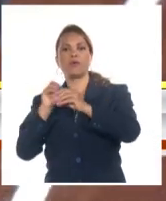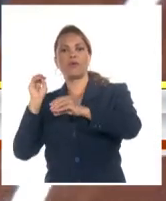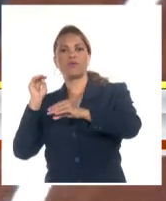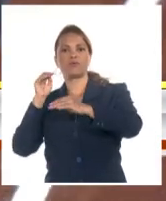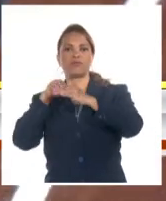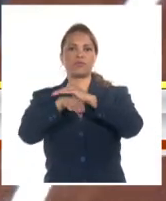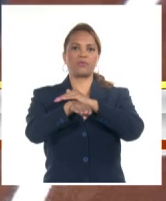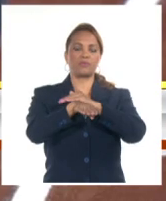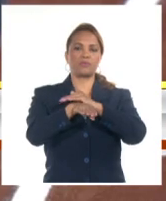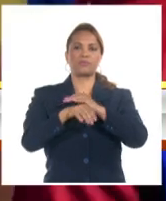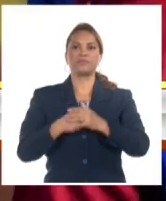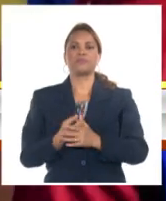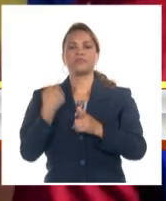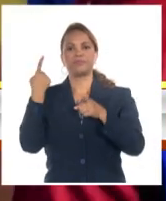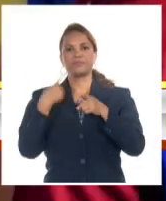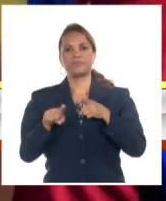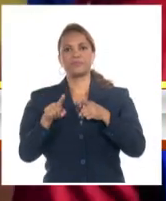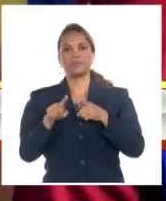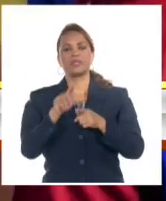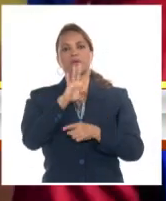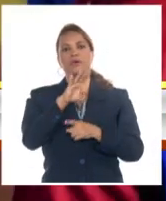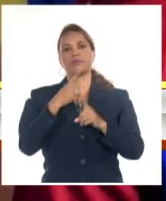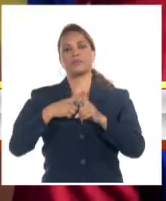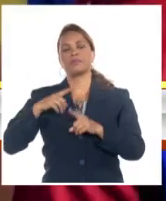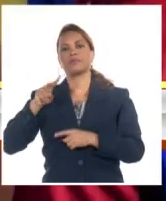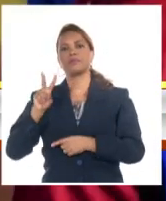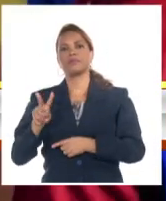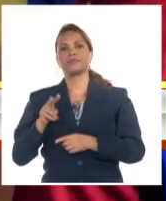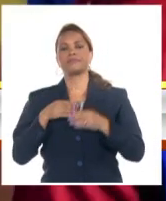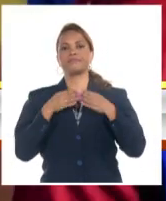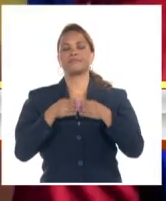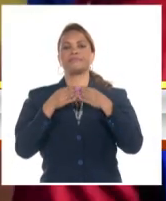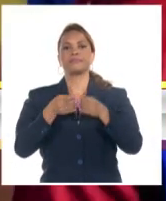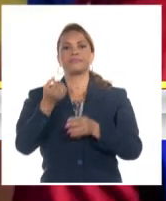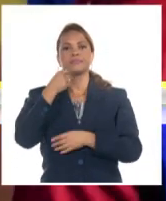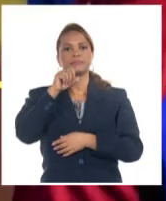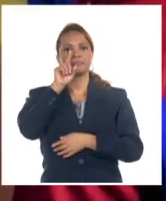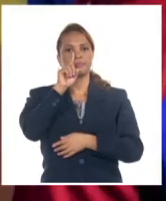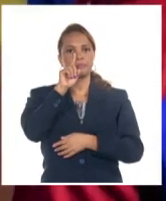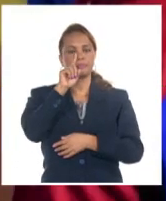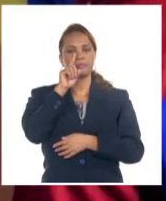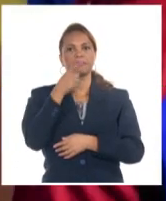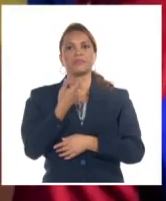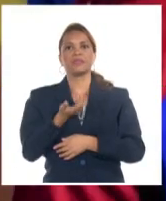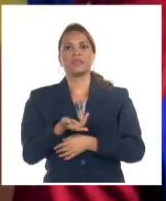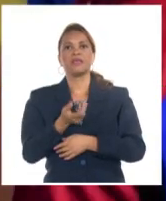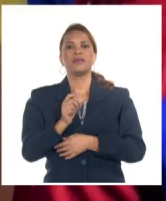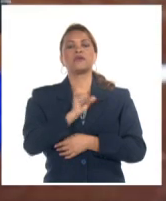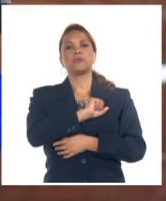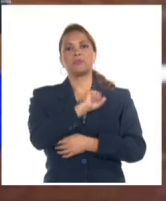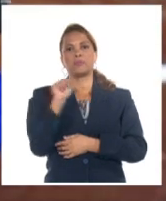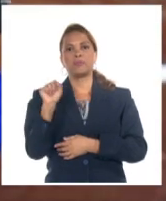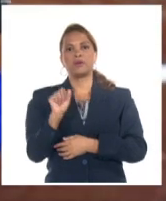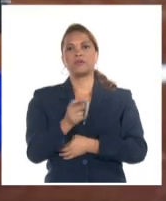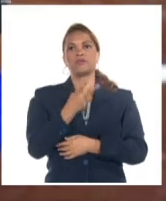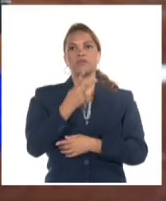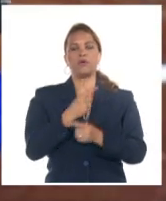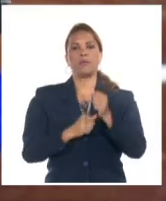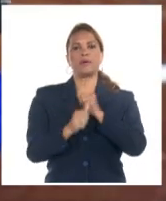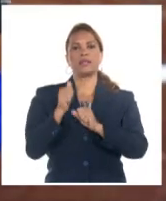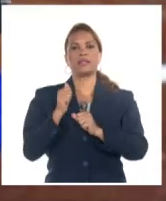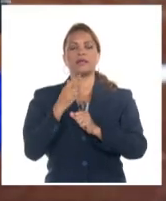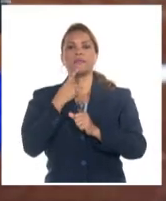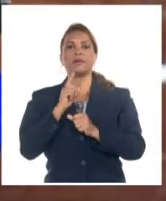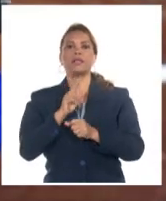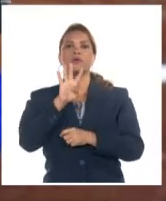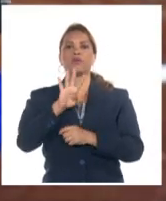además de Yordanis Alarcón de 4-2. Granma concluyó así su actuación en el torneo con un éxito y 2 reveses para ocupar el